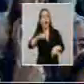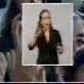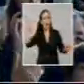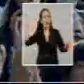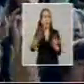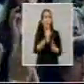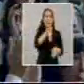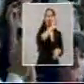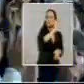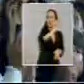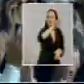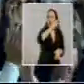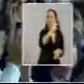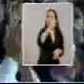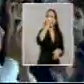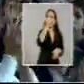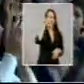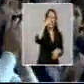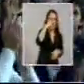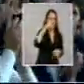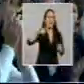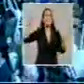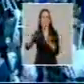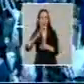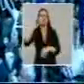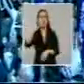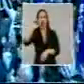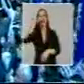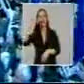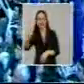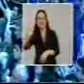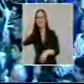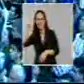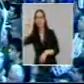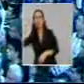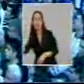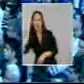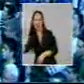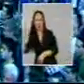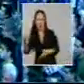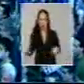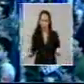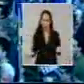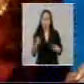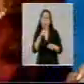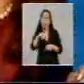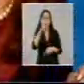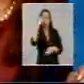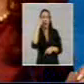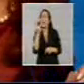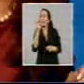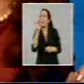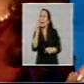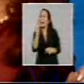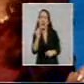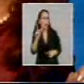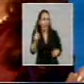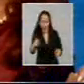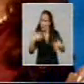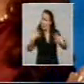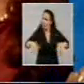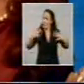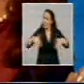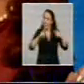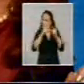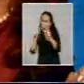a 0,364, y todos dirán, pero son apenas 3 centésimas. No saben lo que cuesta